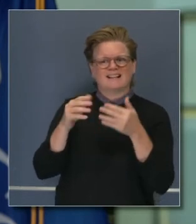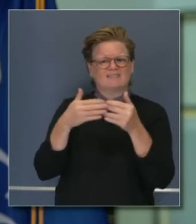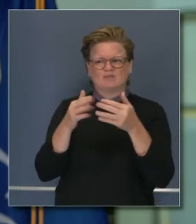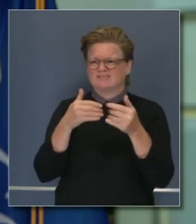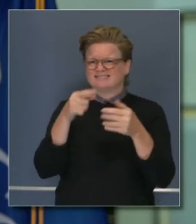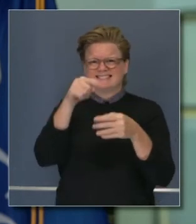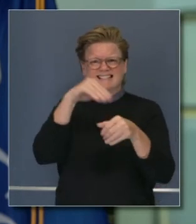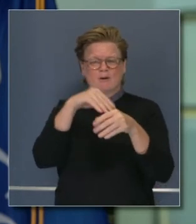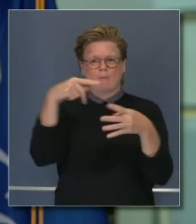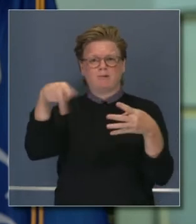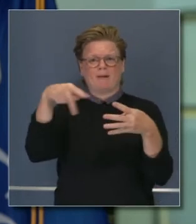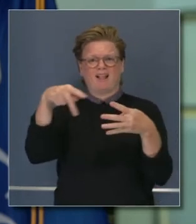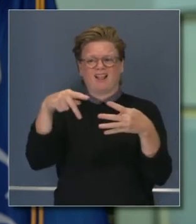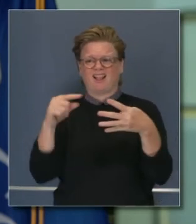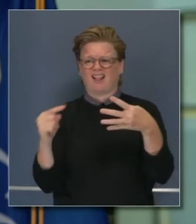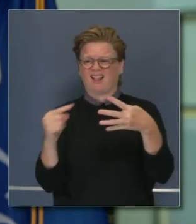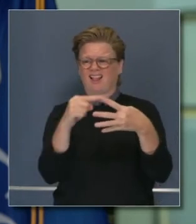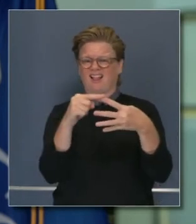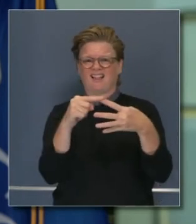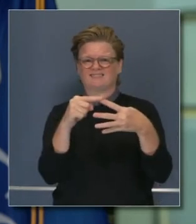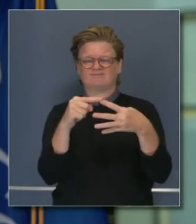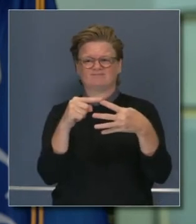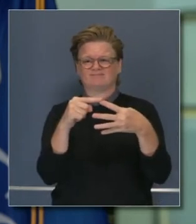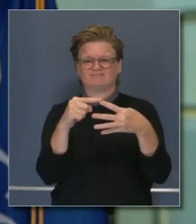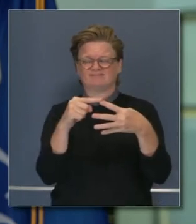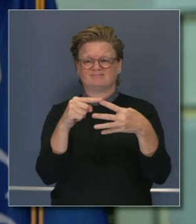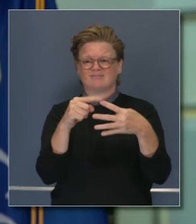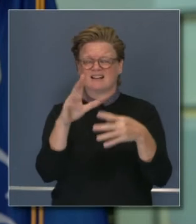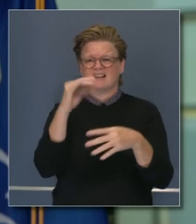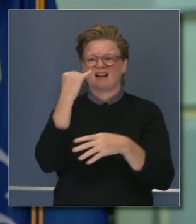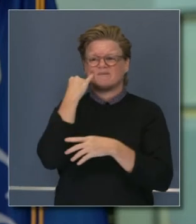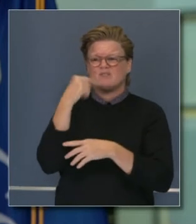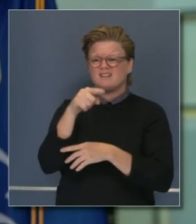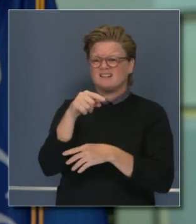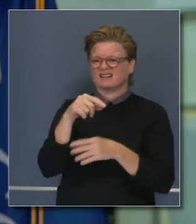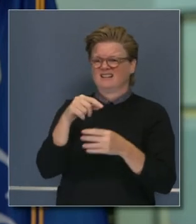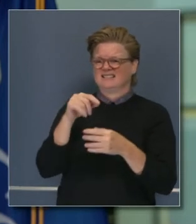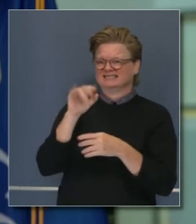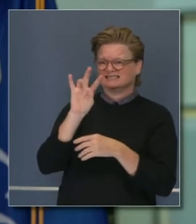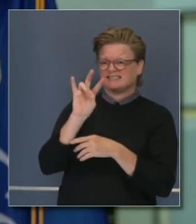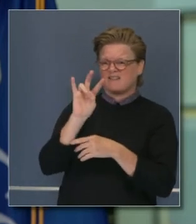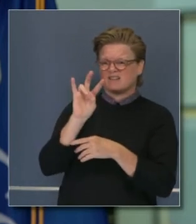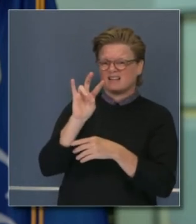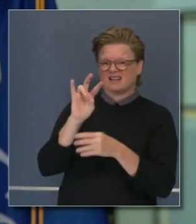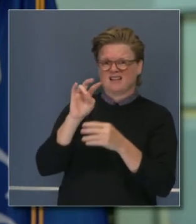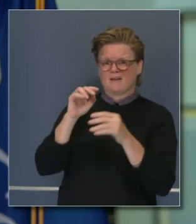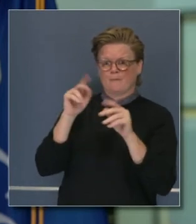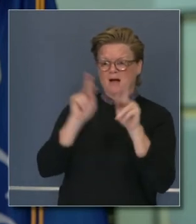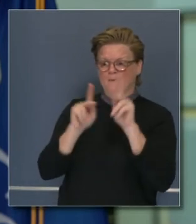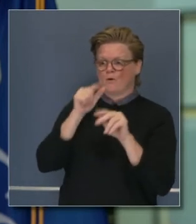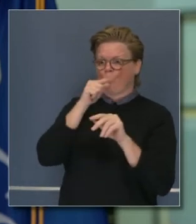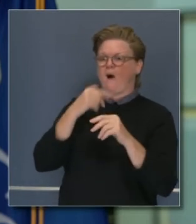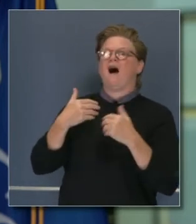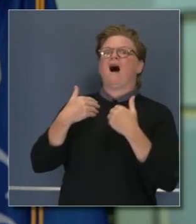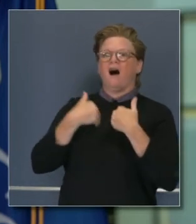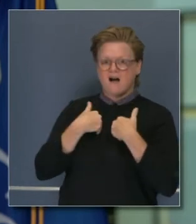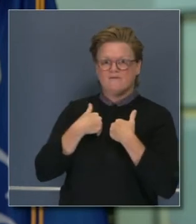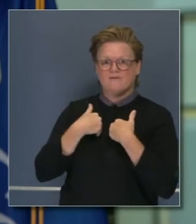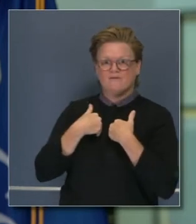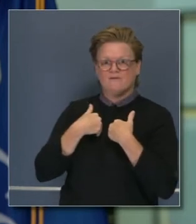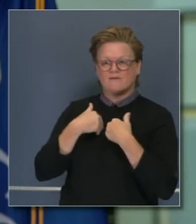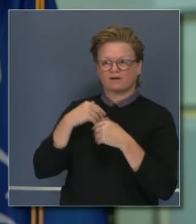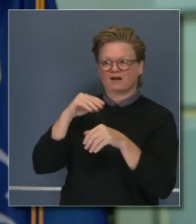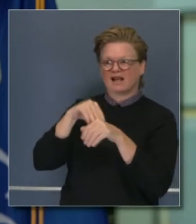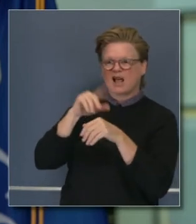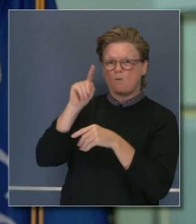pesar de qué nivel se encuentren. El número de casos de 7 de cada 100,000 en el índice diario